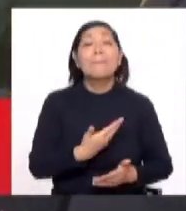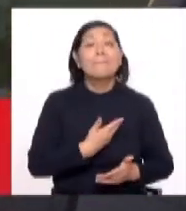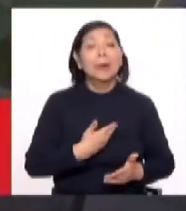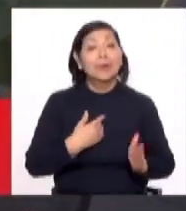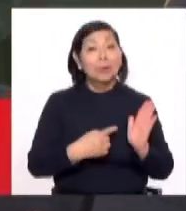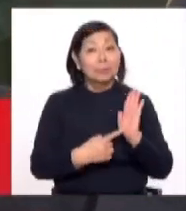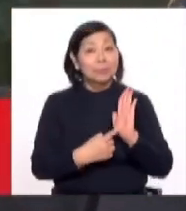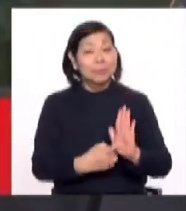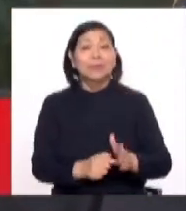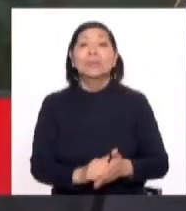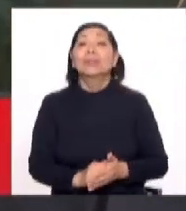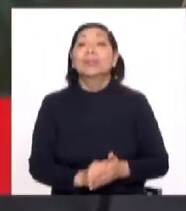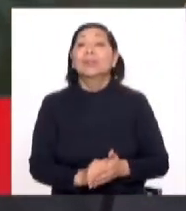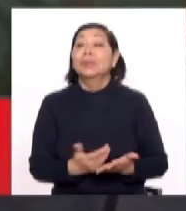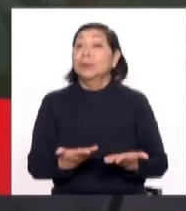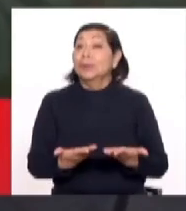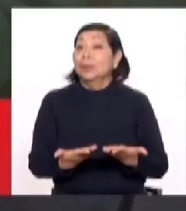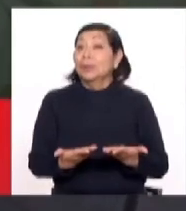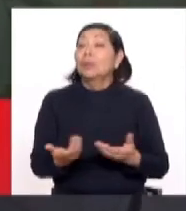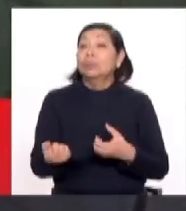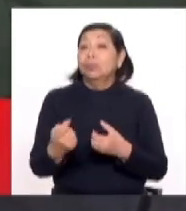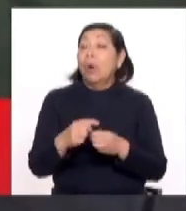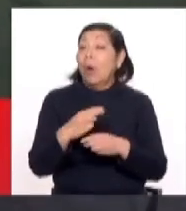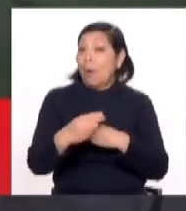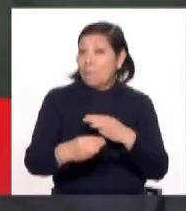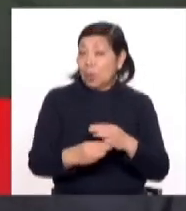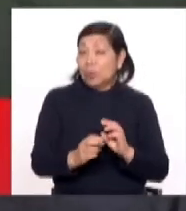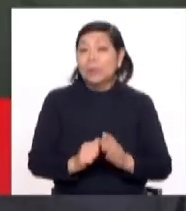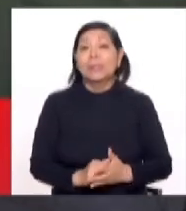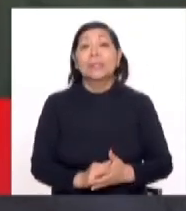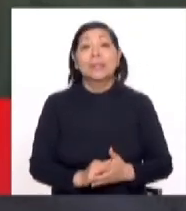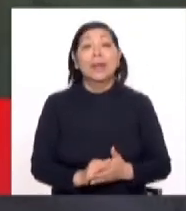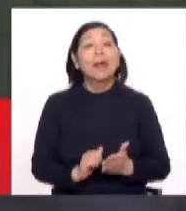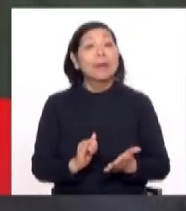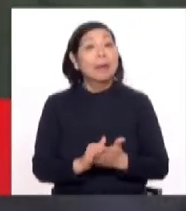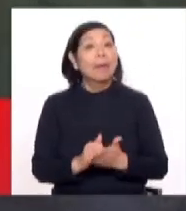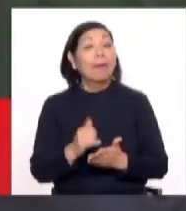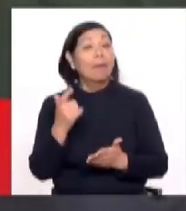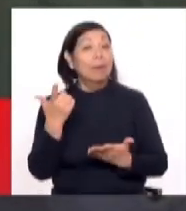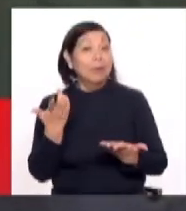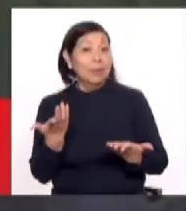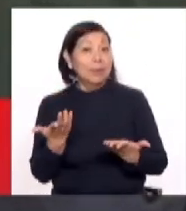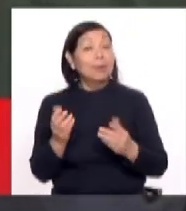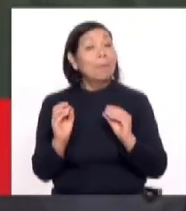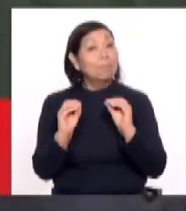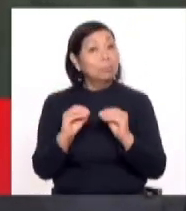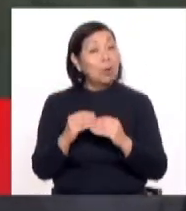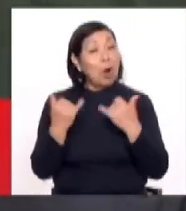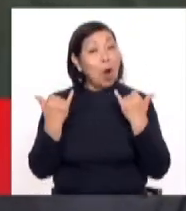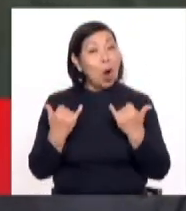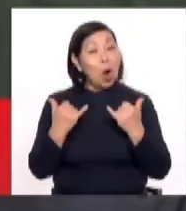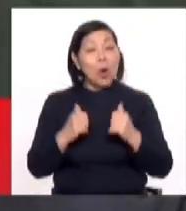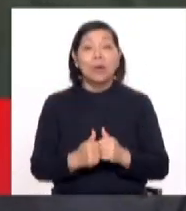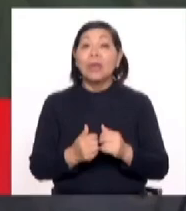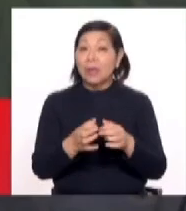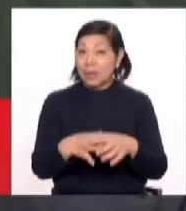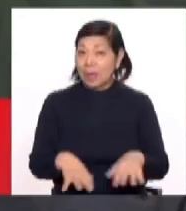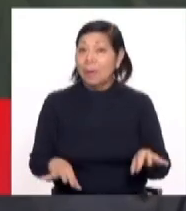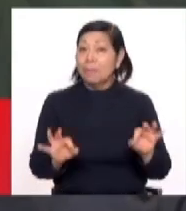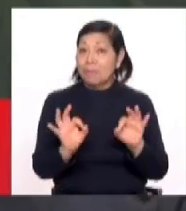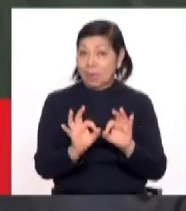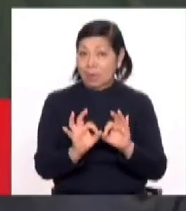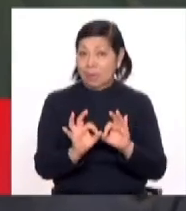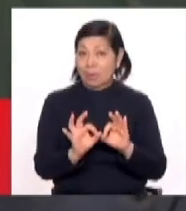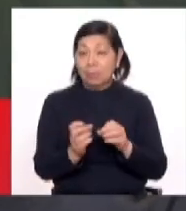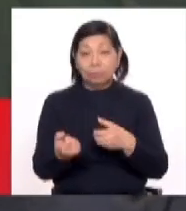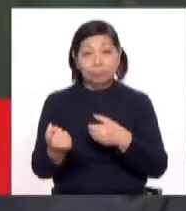nos ha presentado como lo que somos un país integrado al mundo y que lidera en la circunstancias actuales importantes procesos